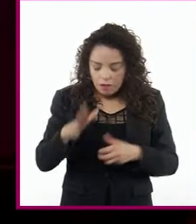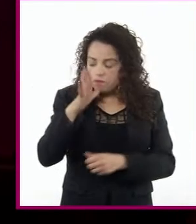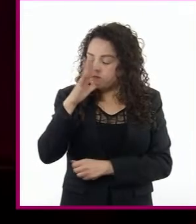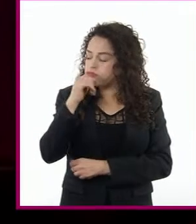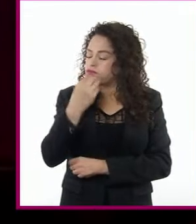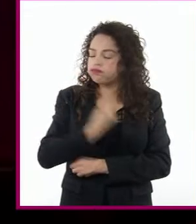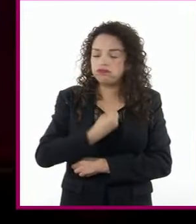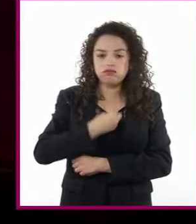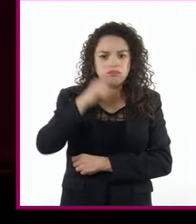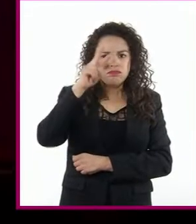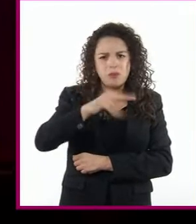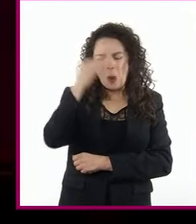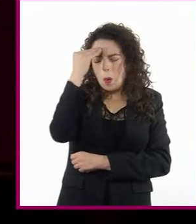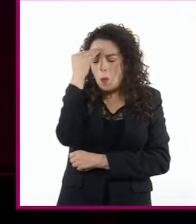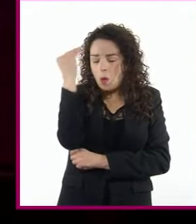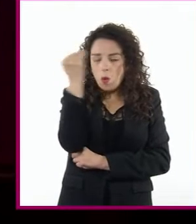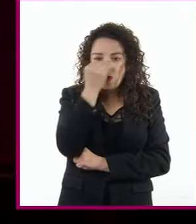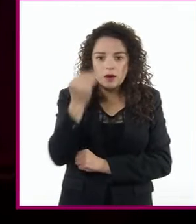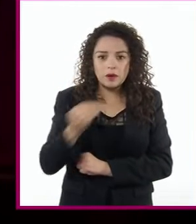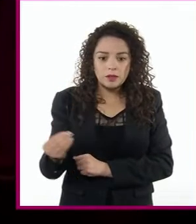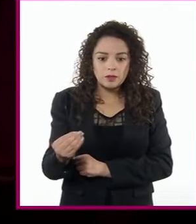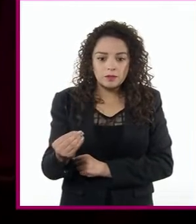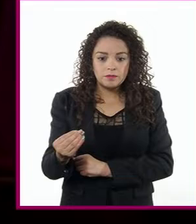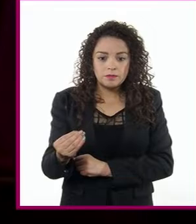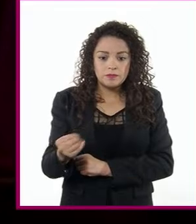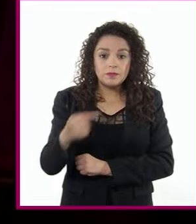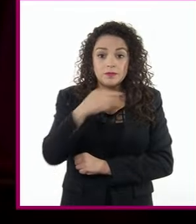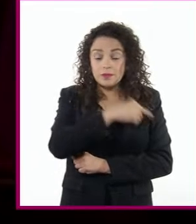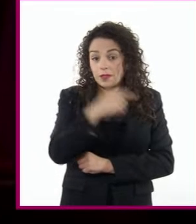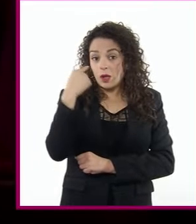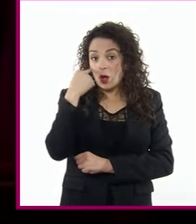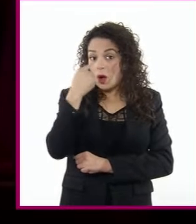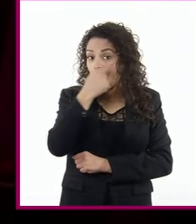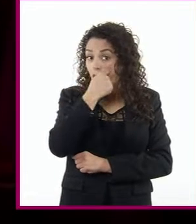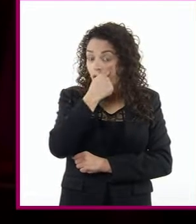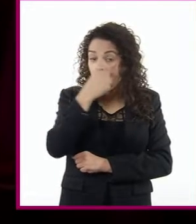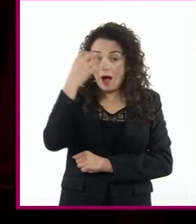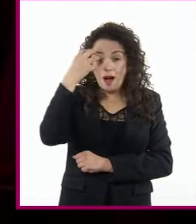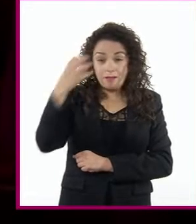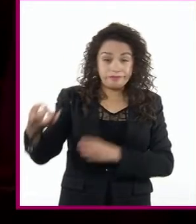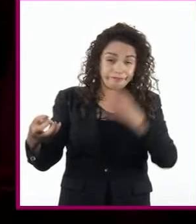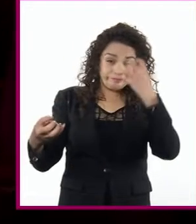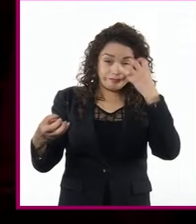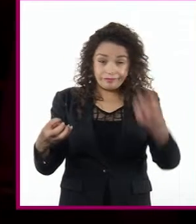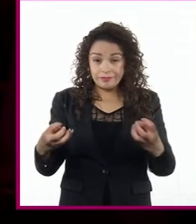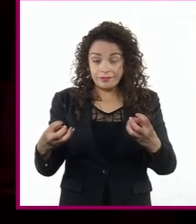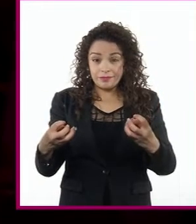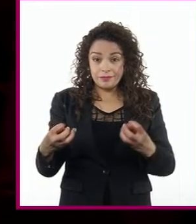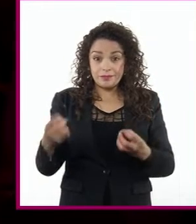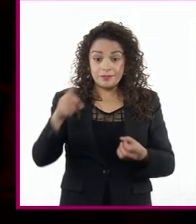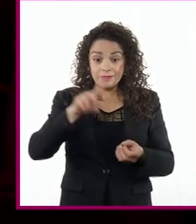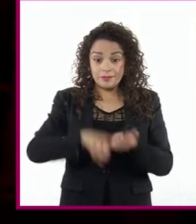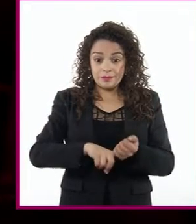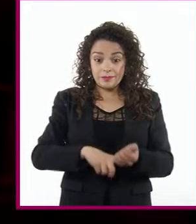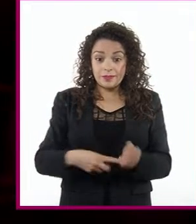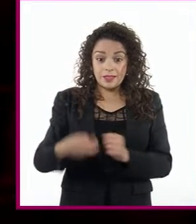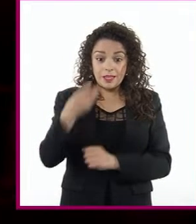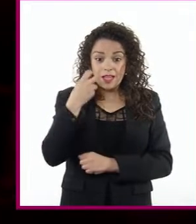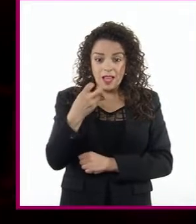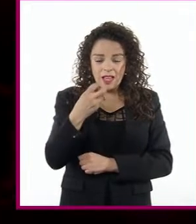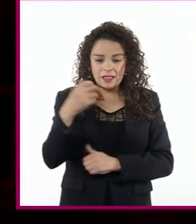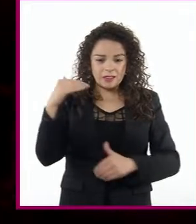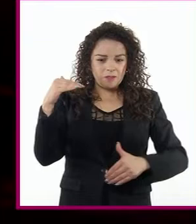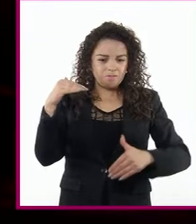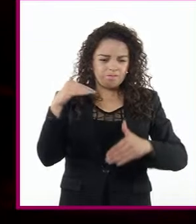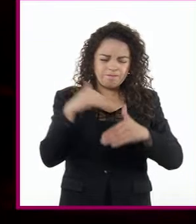el horror que le provocan, se saca los ojos y en total humillación abandona la